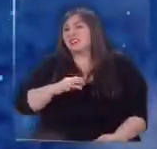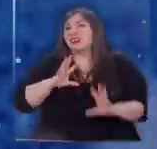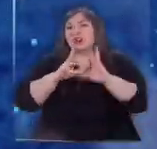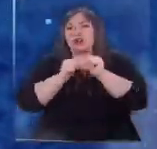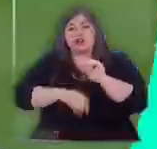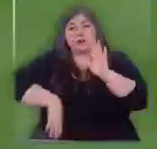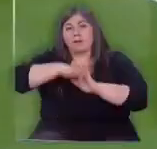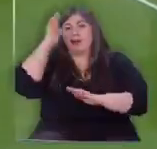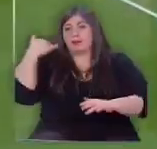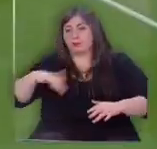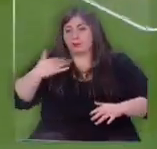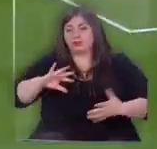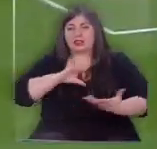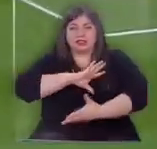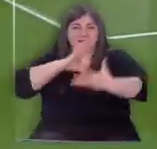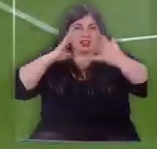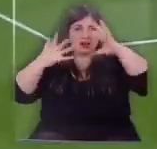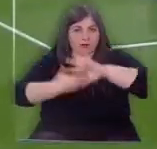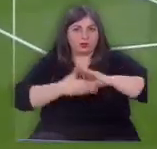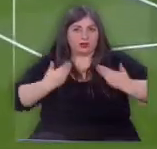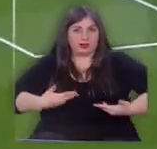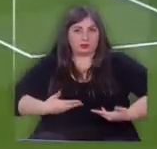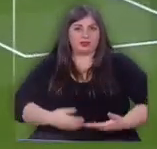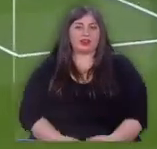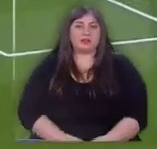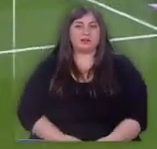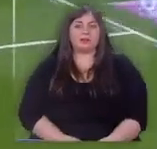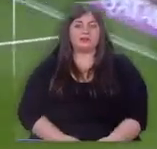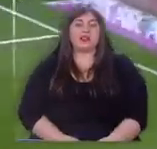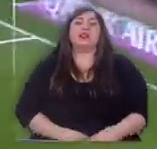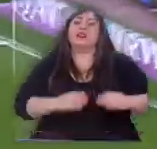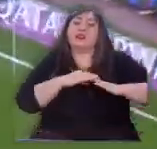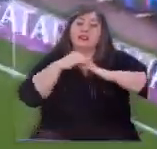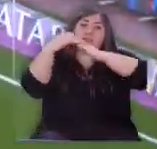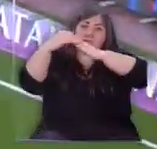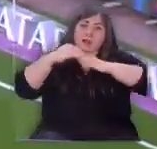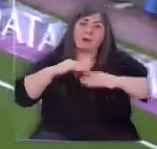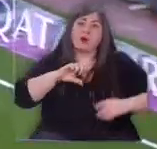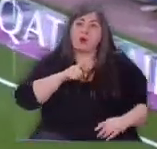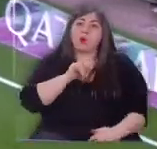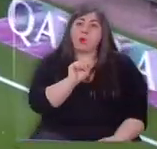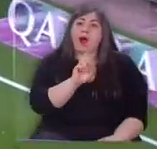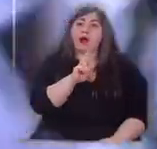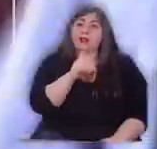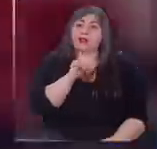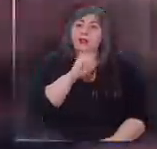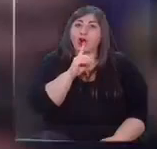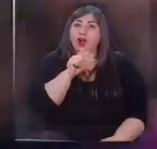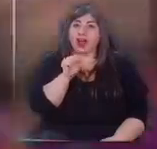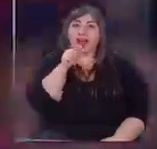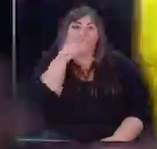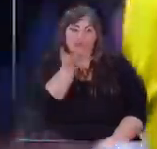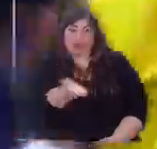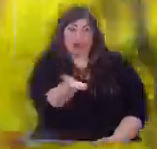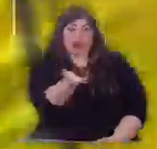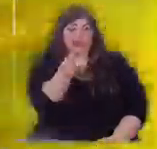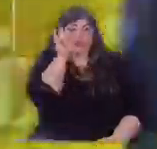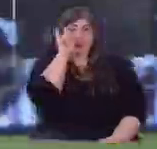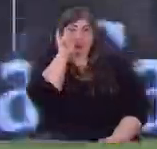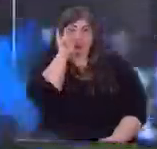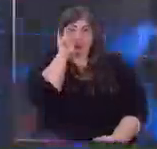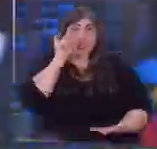más importantes del mundo en la actualidad, dirigido por Guardiola. Acá, ¿te acuerdas? Cuando le